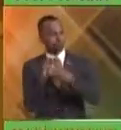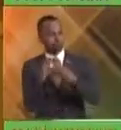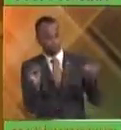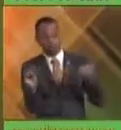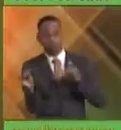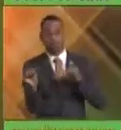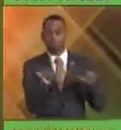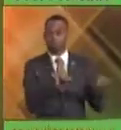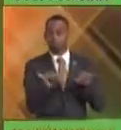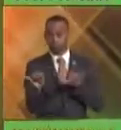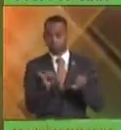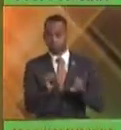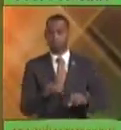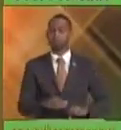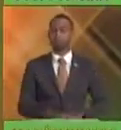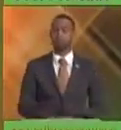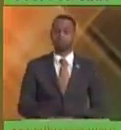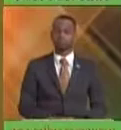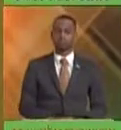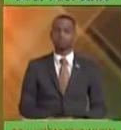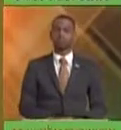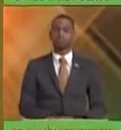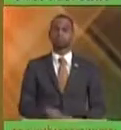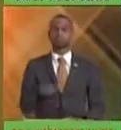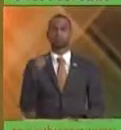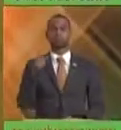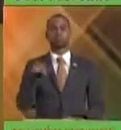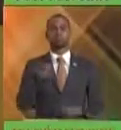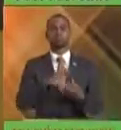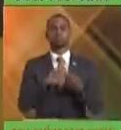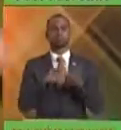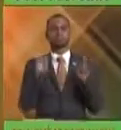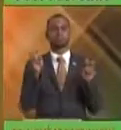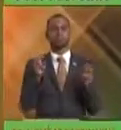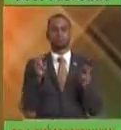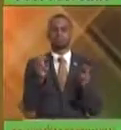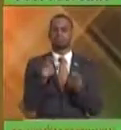especie común esto que llaman ahora